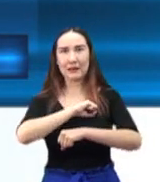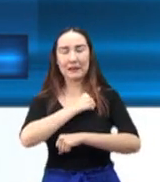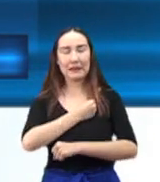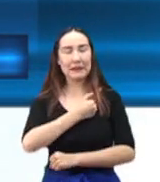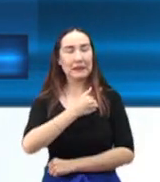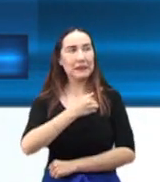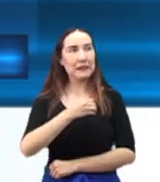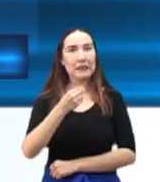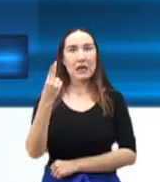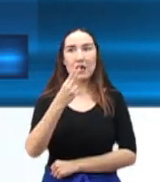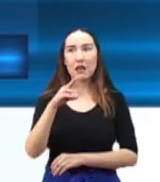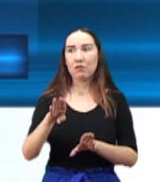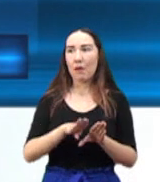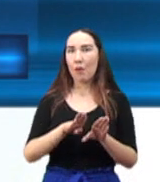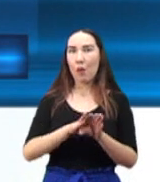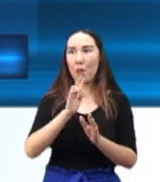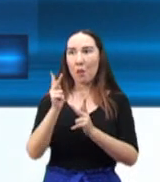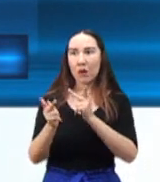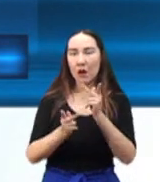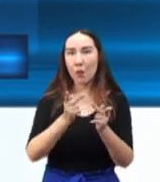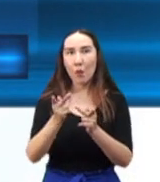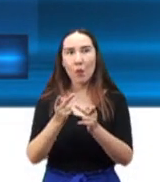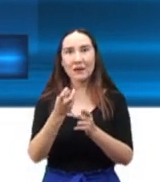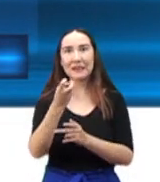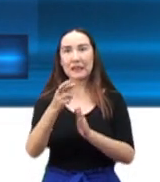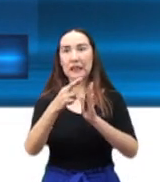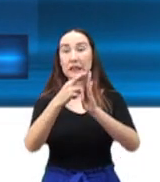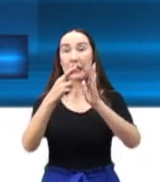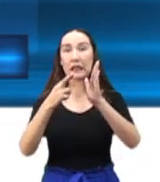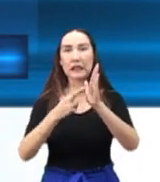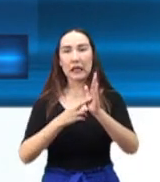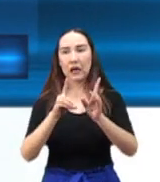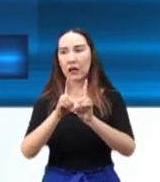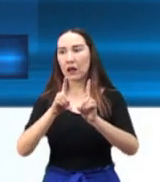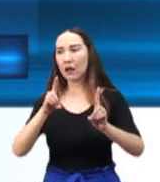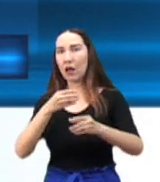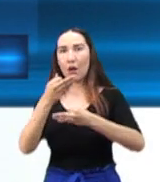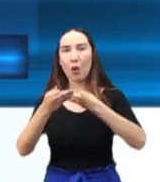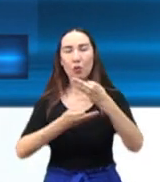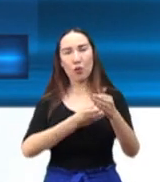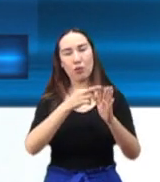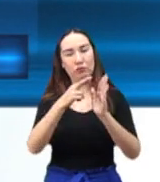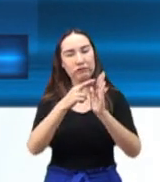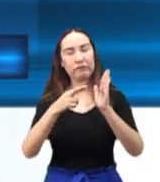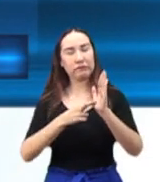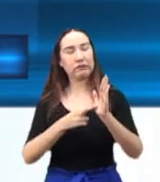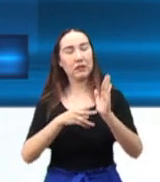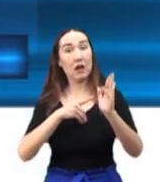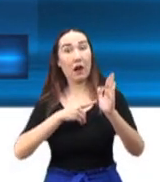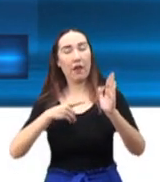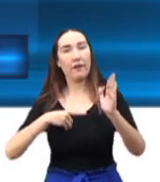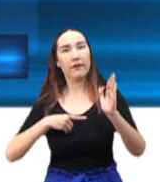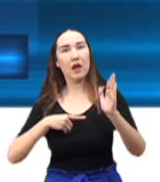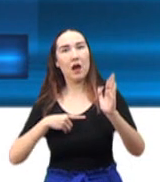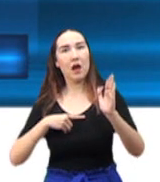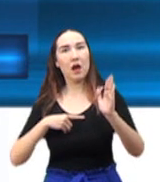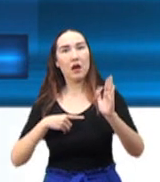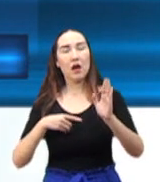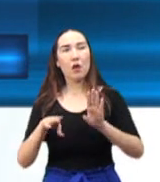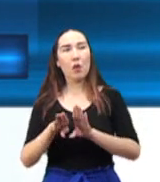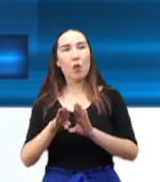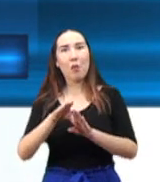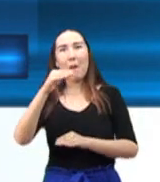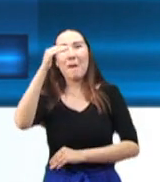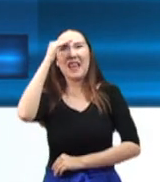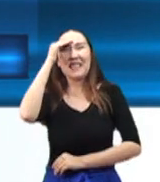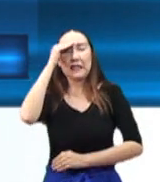generar conciencia y estas medidas de sana distancia y otra serie de elementos que se tenían que